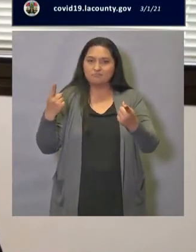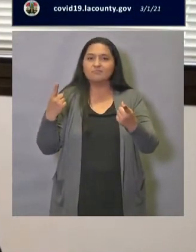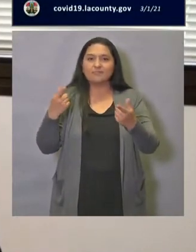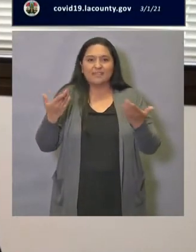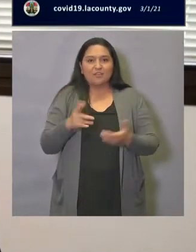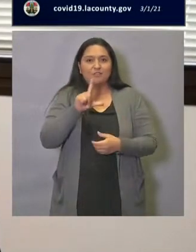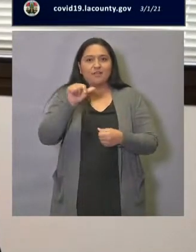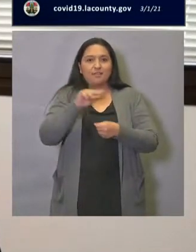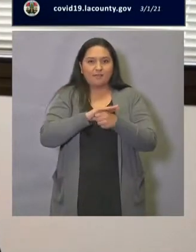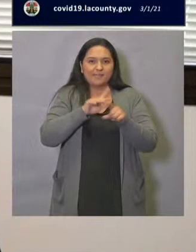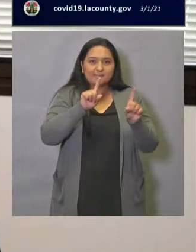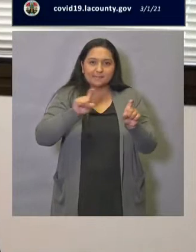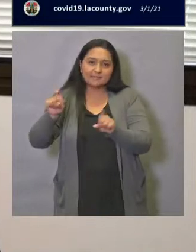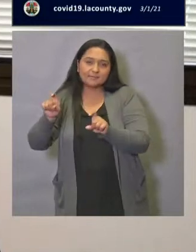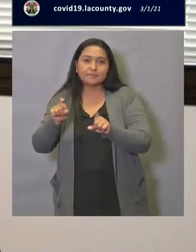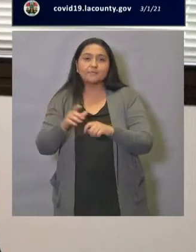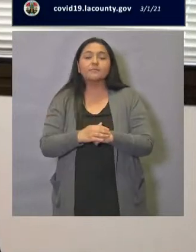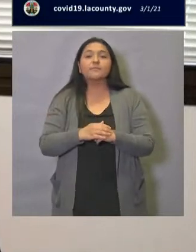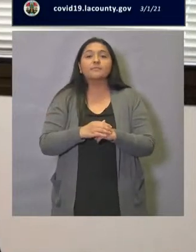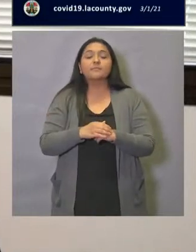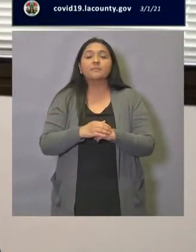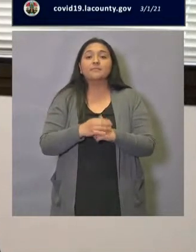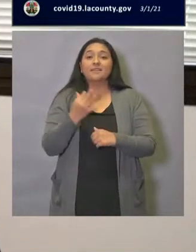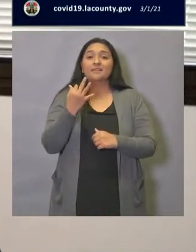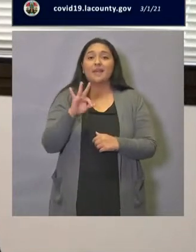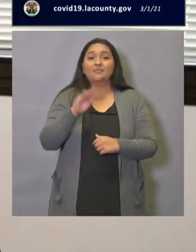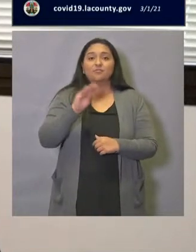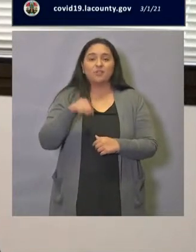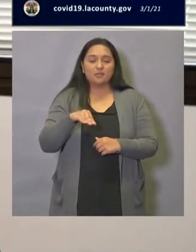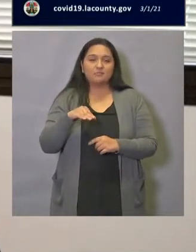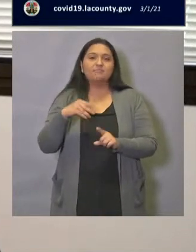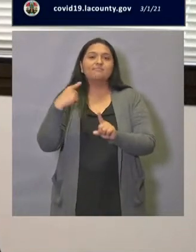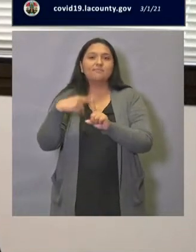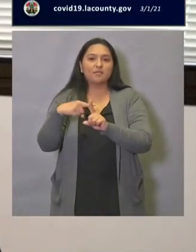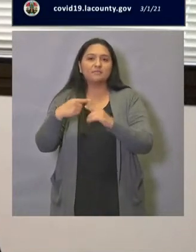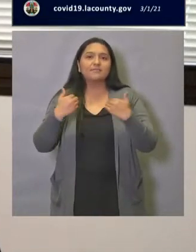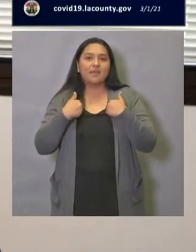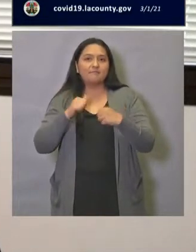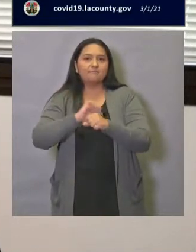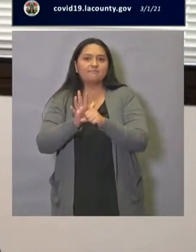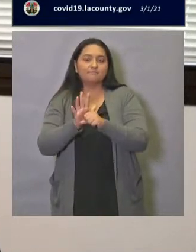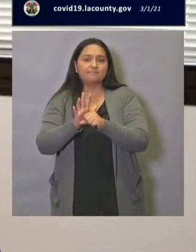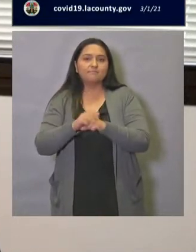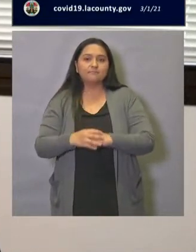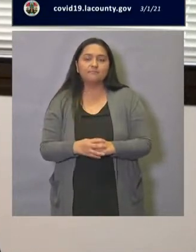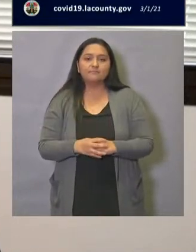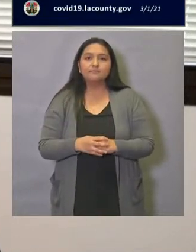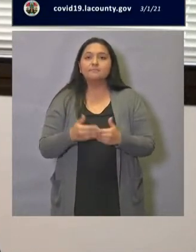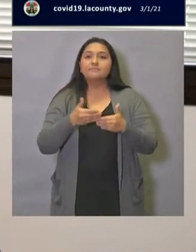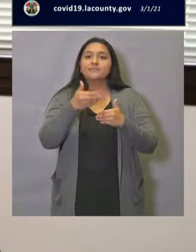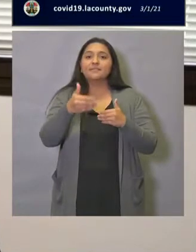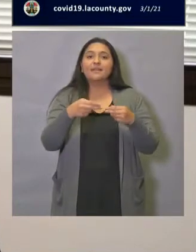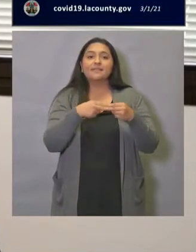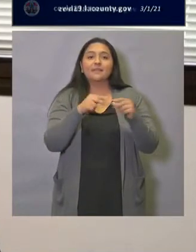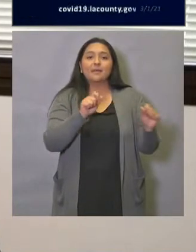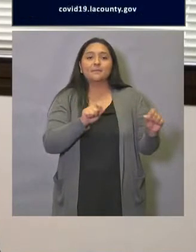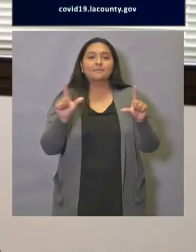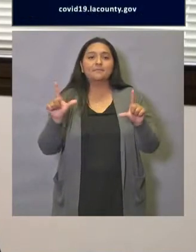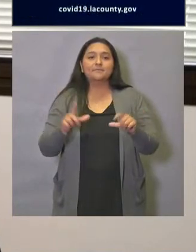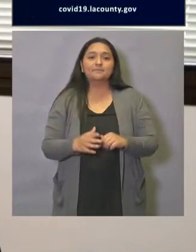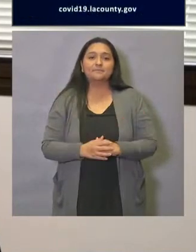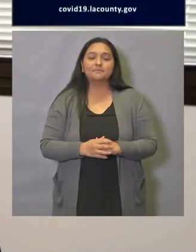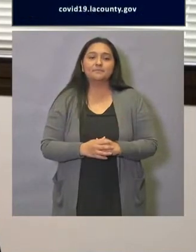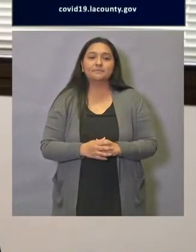Ángeles y el 19% fueron positivas. Next slide, please.